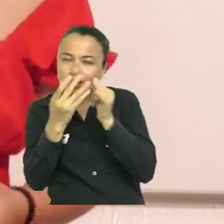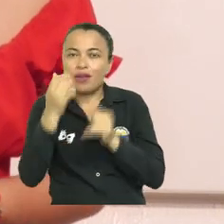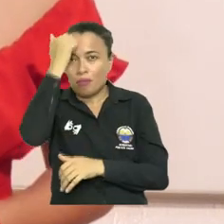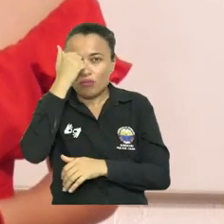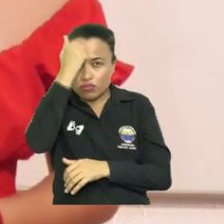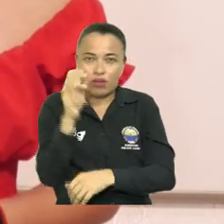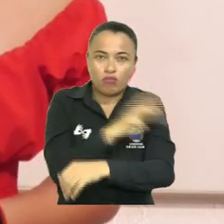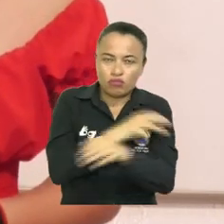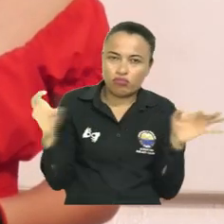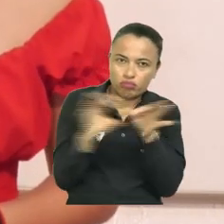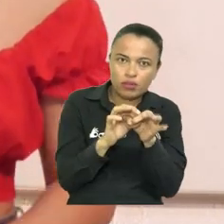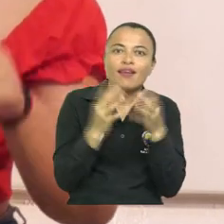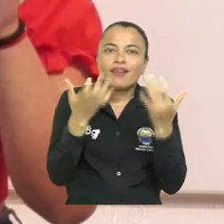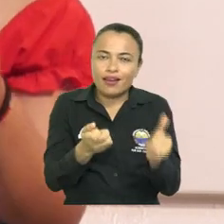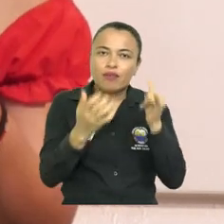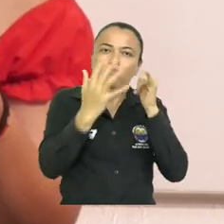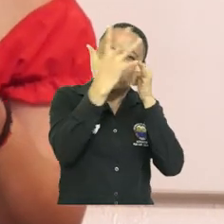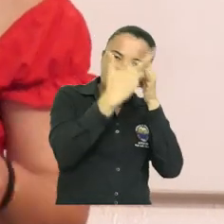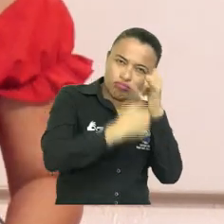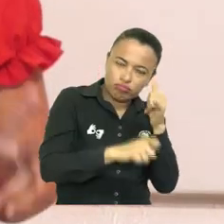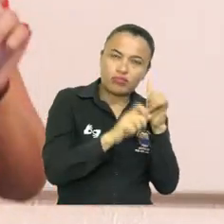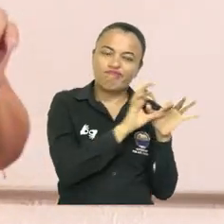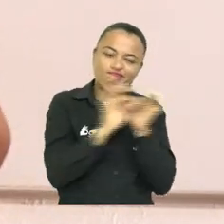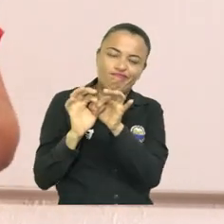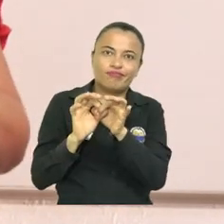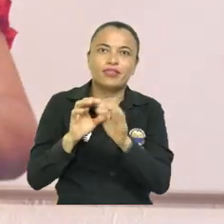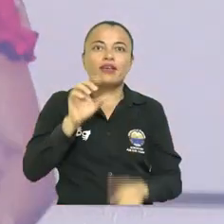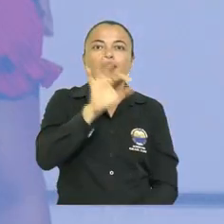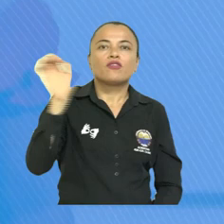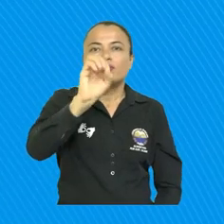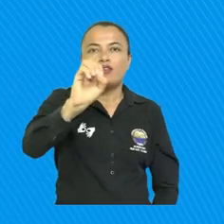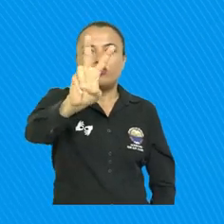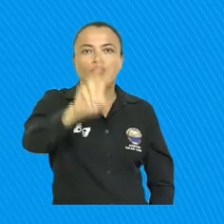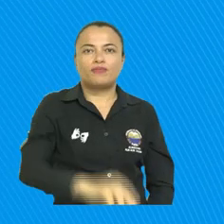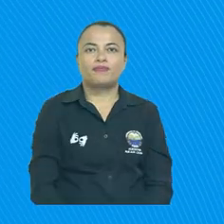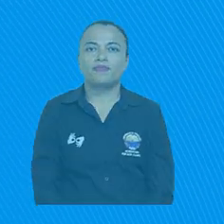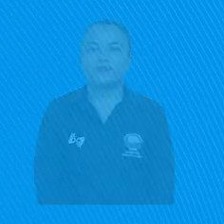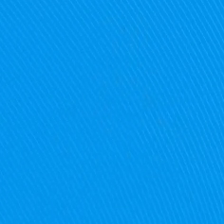docentes. Porque queremos una ingeniería industrial más unida que nunca. ¡Vota 02!